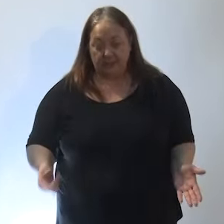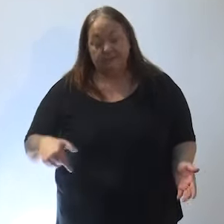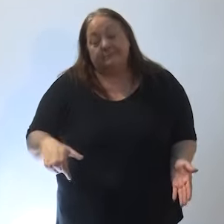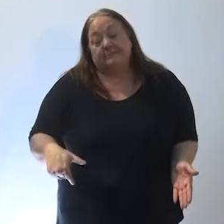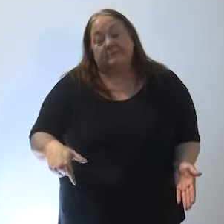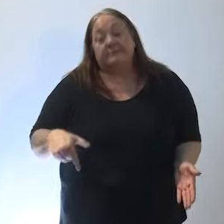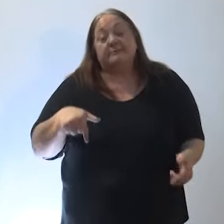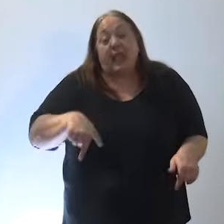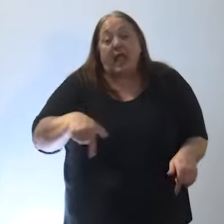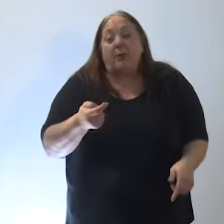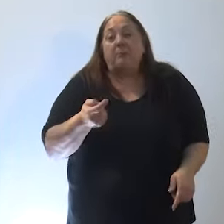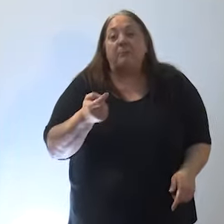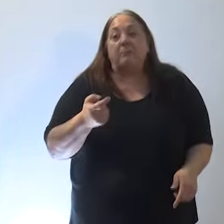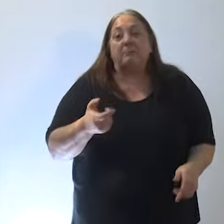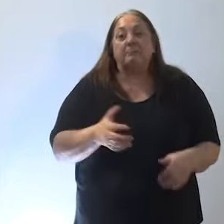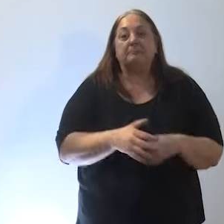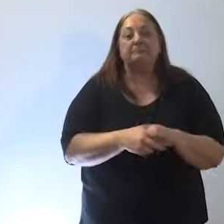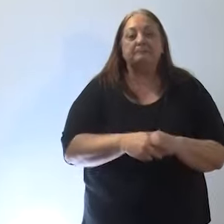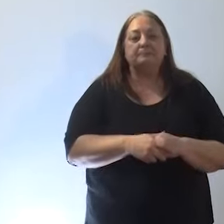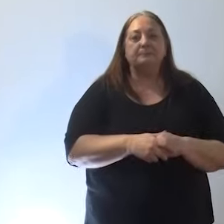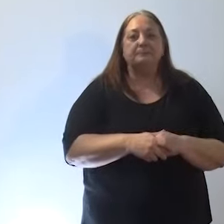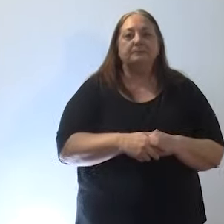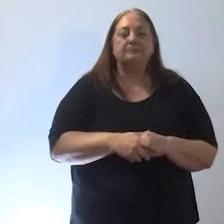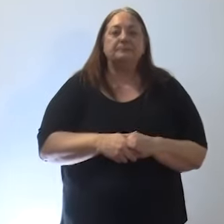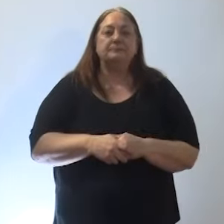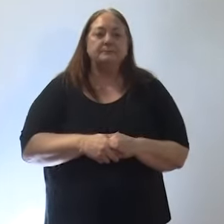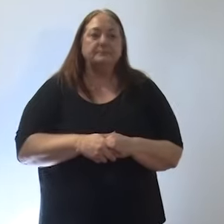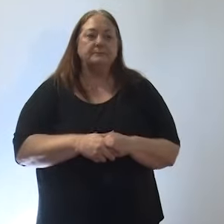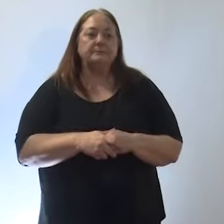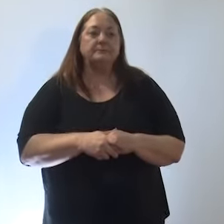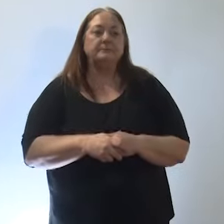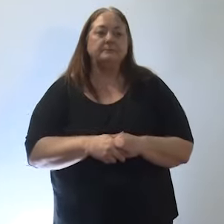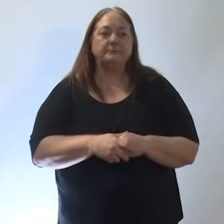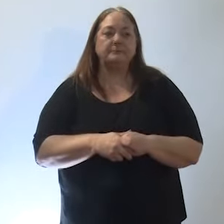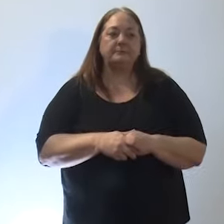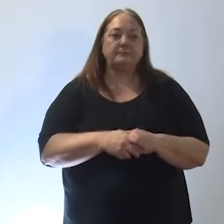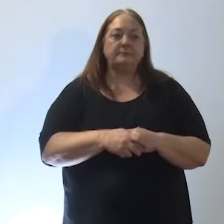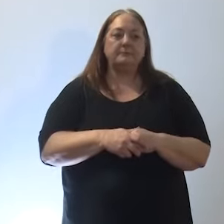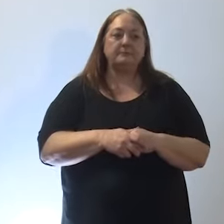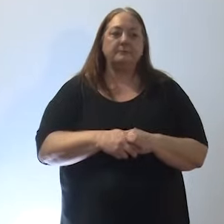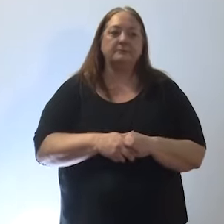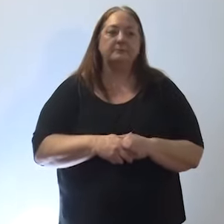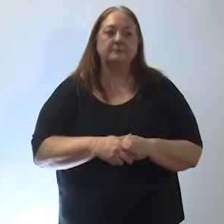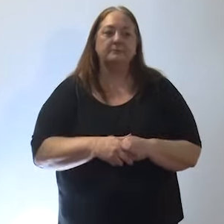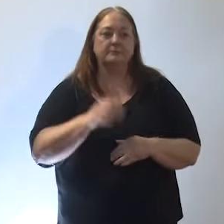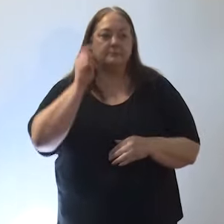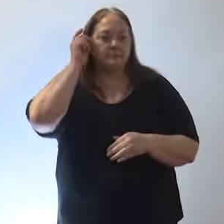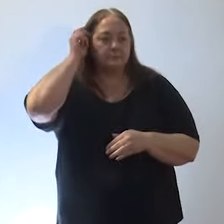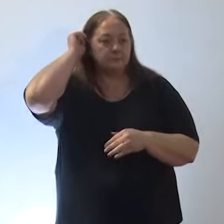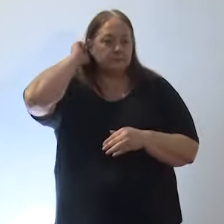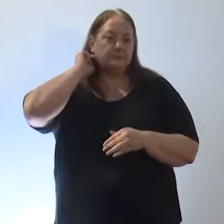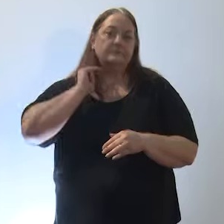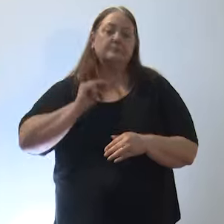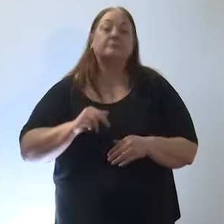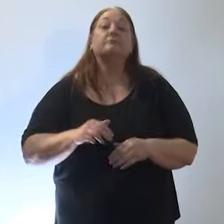vos decís pero aún ese poco éxito digo relativo termina siendo una